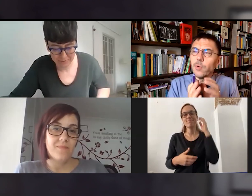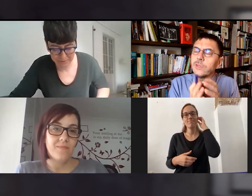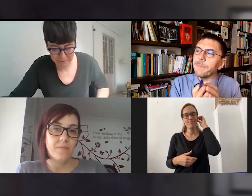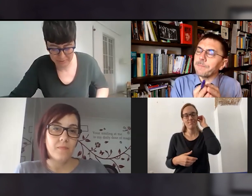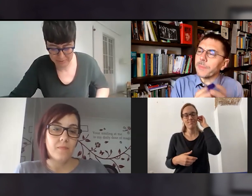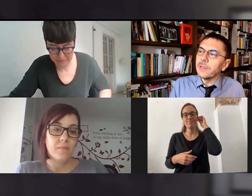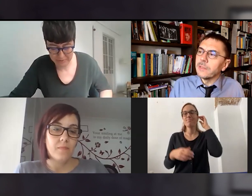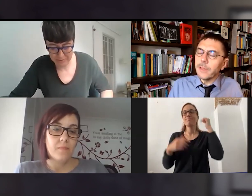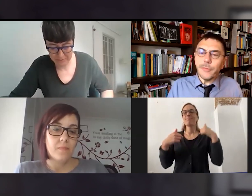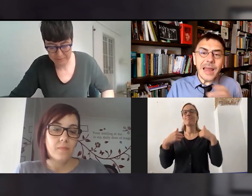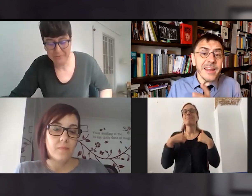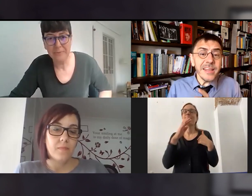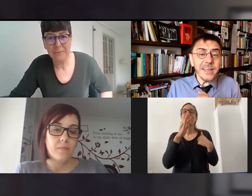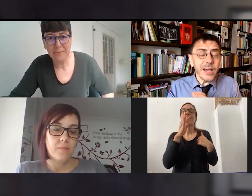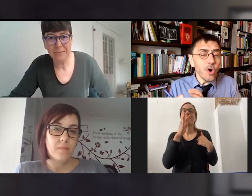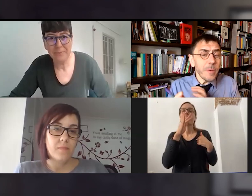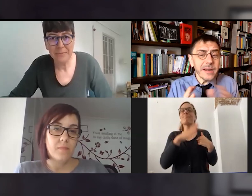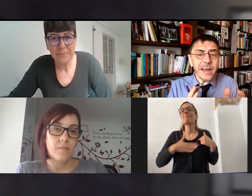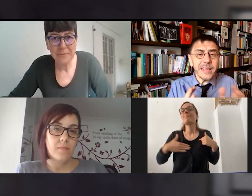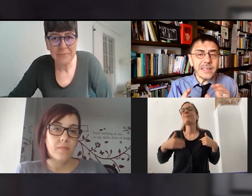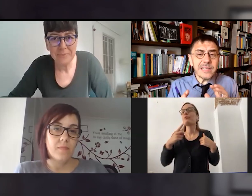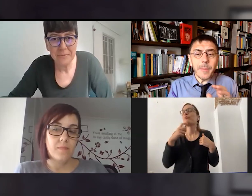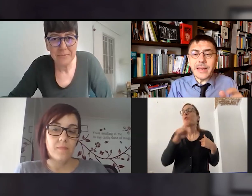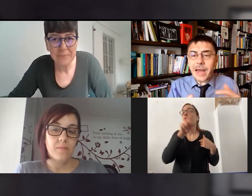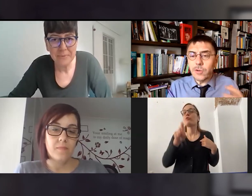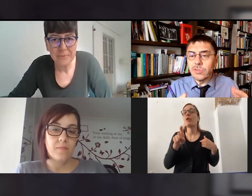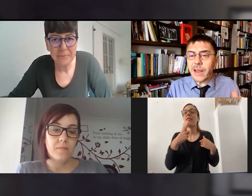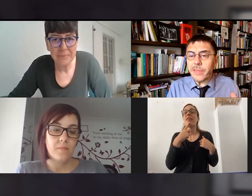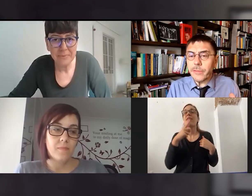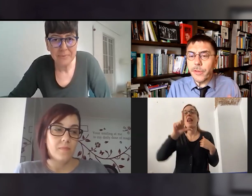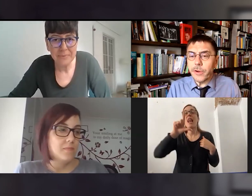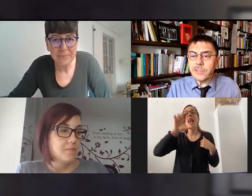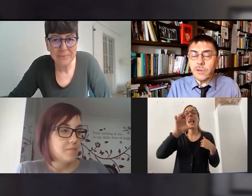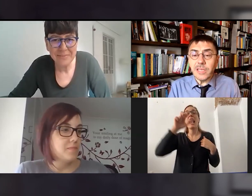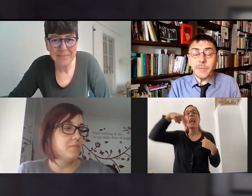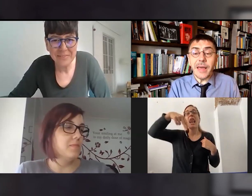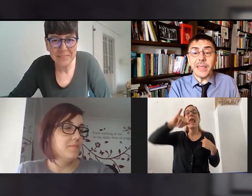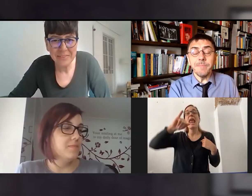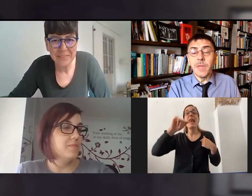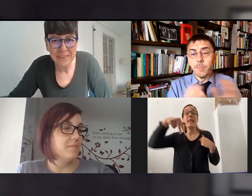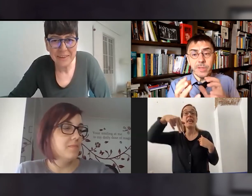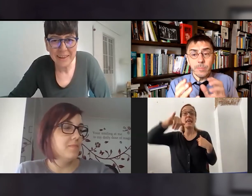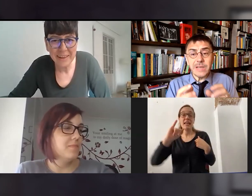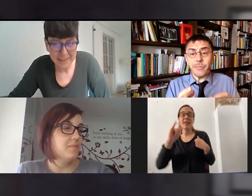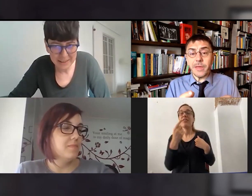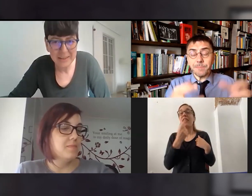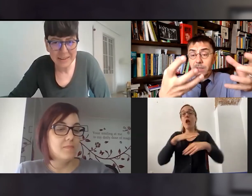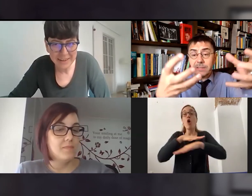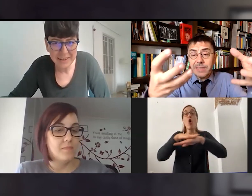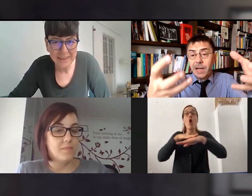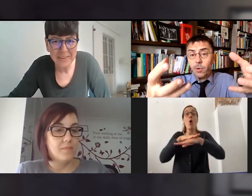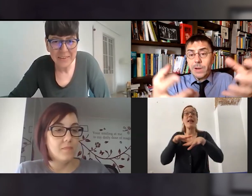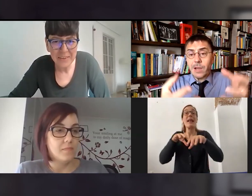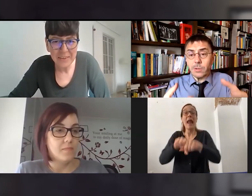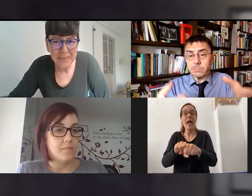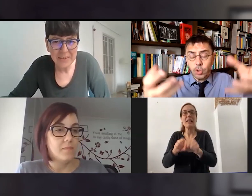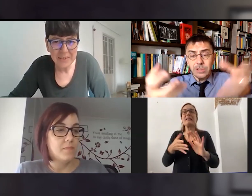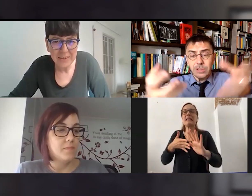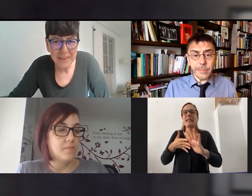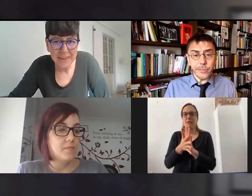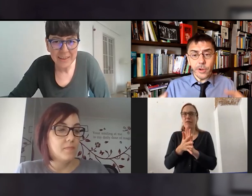Déjame que os pregunte. Decía Lenin que gobernar es cabalgar contradicciones, ¿no? Y es verdad que Podemos nace ya